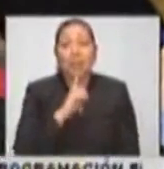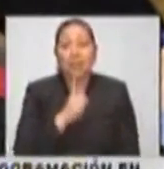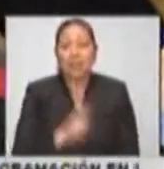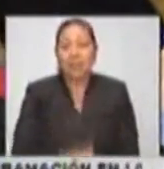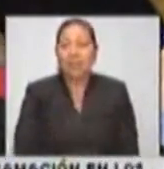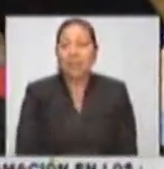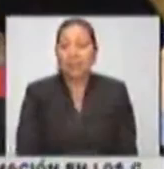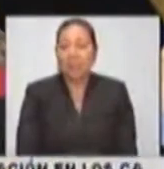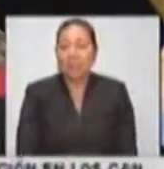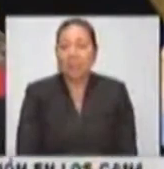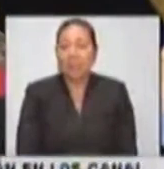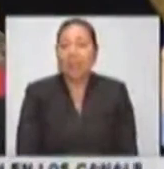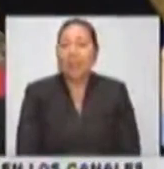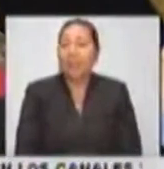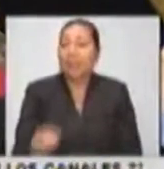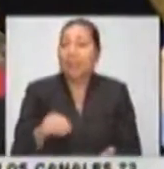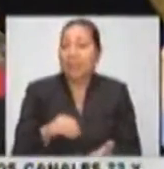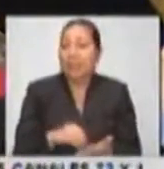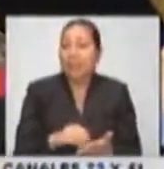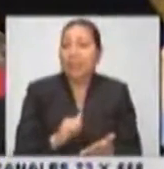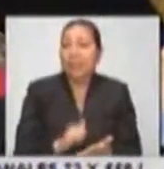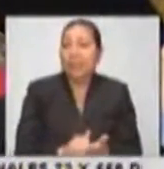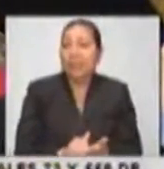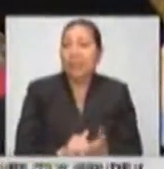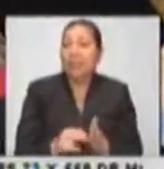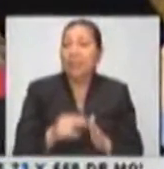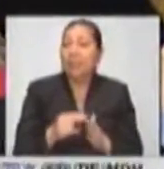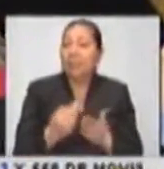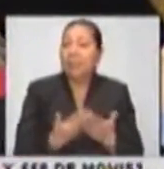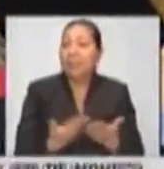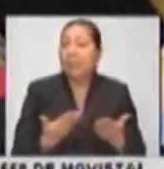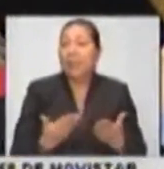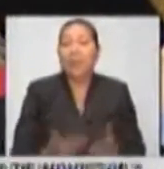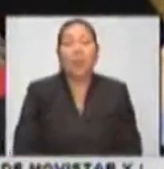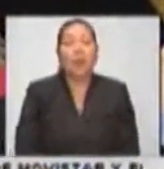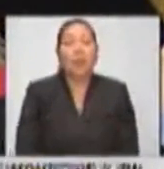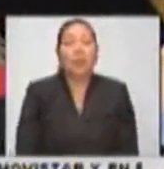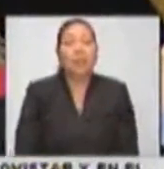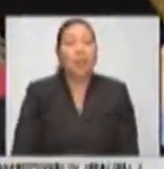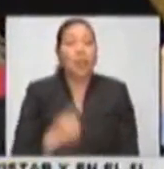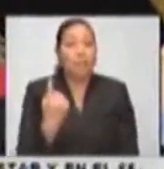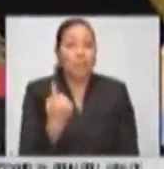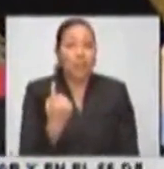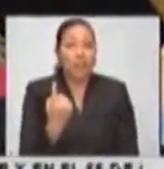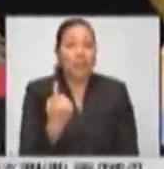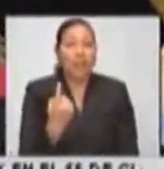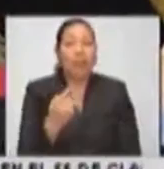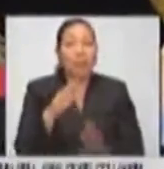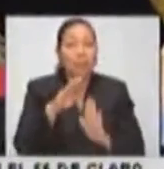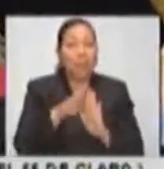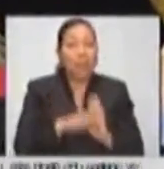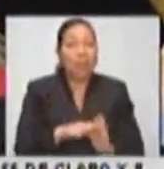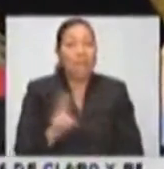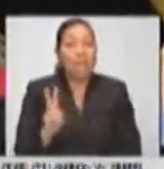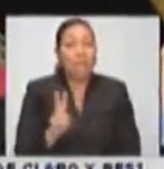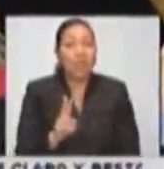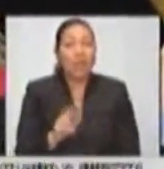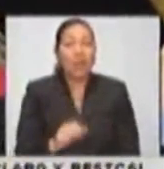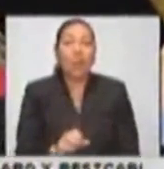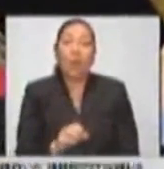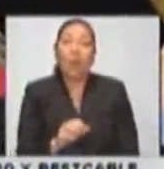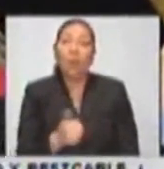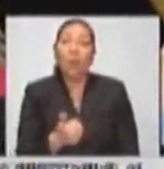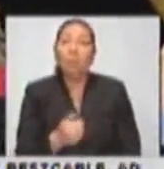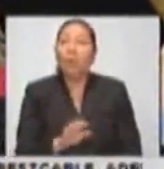proceso de adhesión a diversos instrumentos. El primero es el de crecimiento verde, una vez